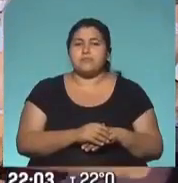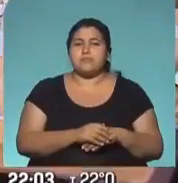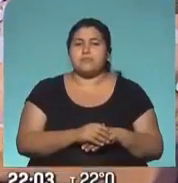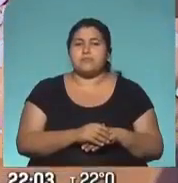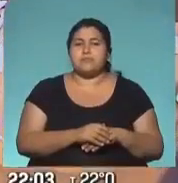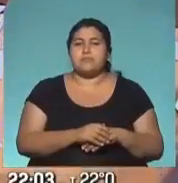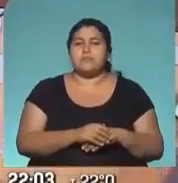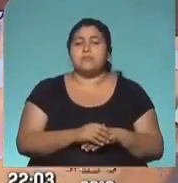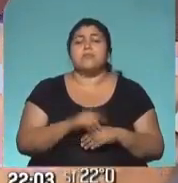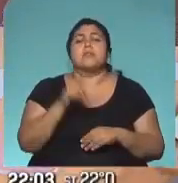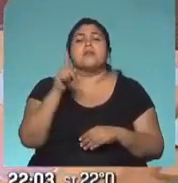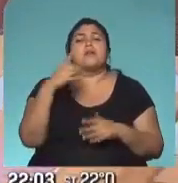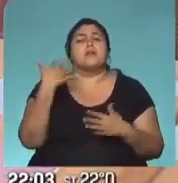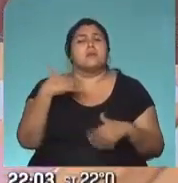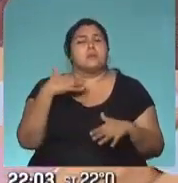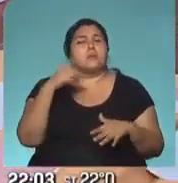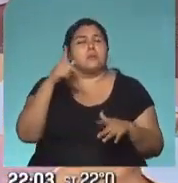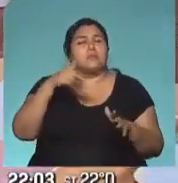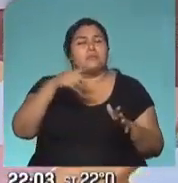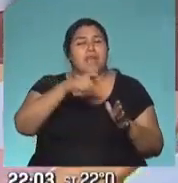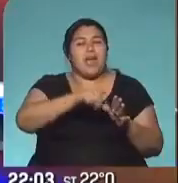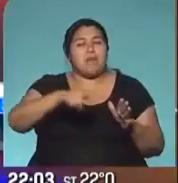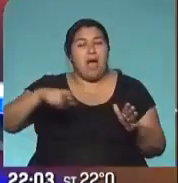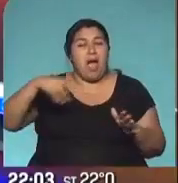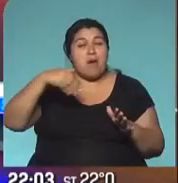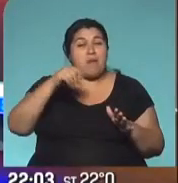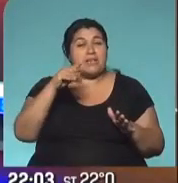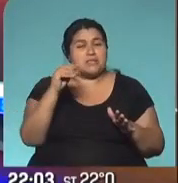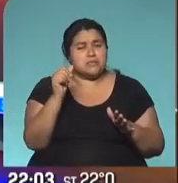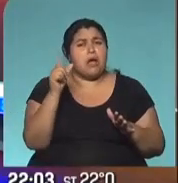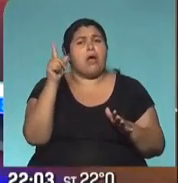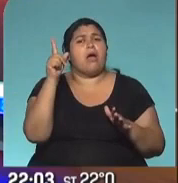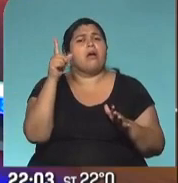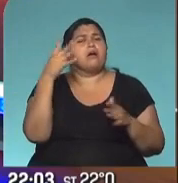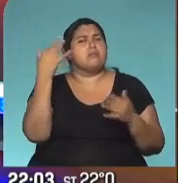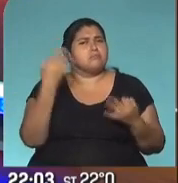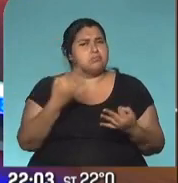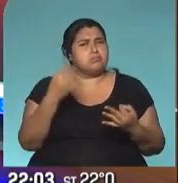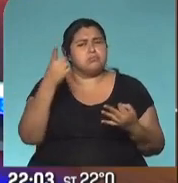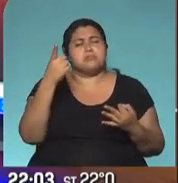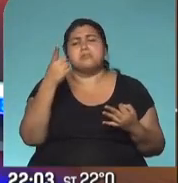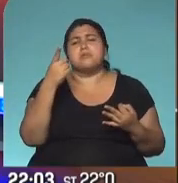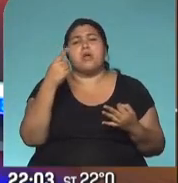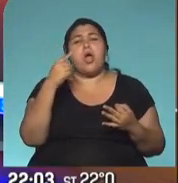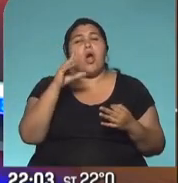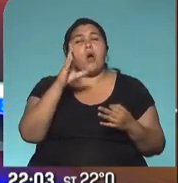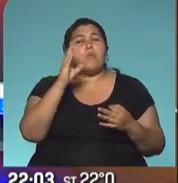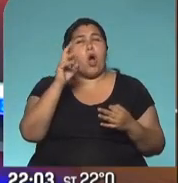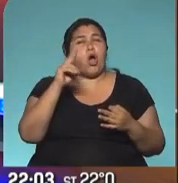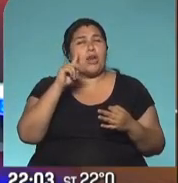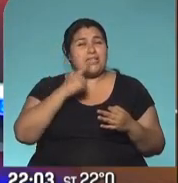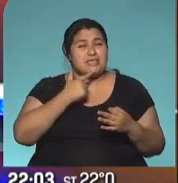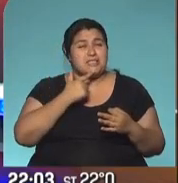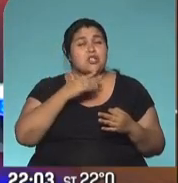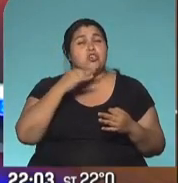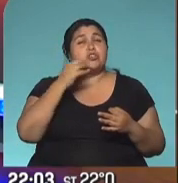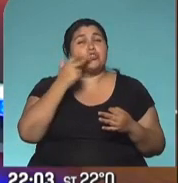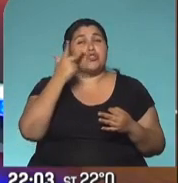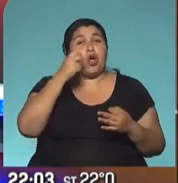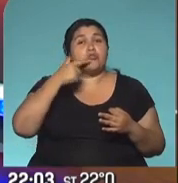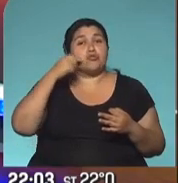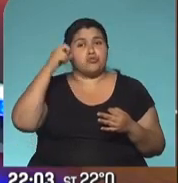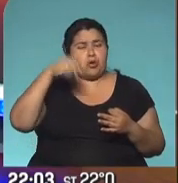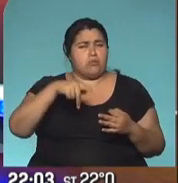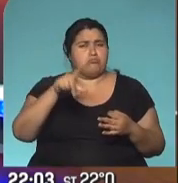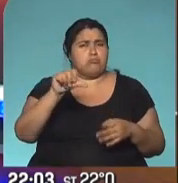Del otro lado del Canal de la Mancha, en el Reino Unido, el primer ministro Boris Johnson se ha alzado con la victoria en las